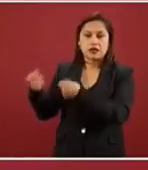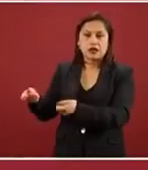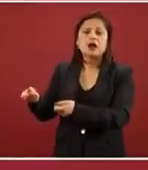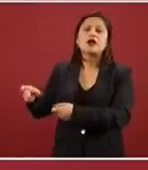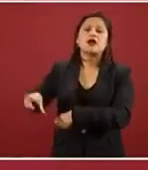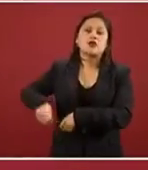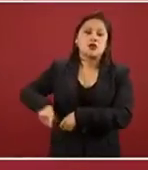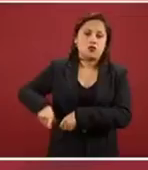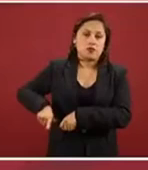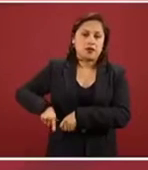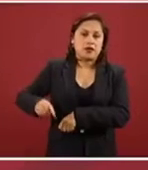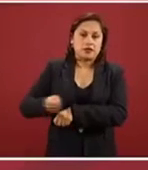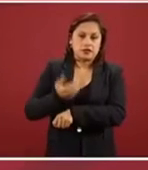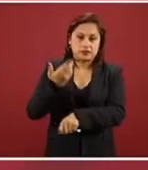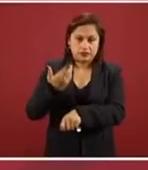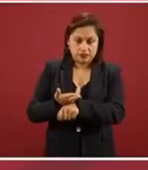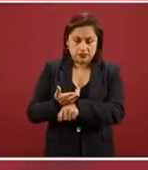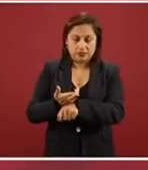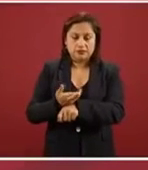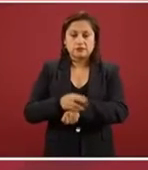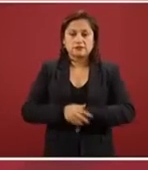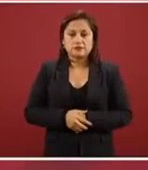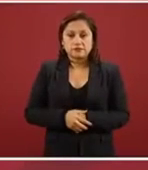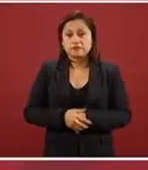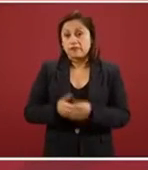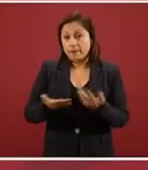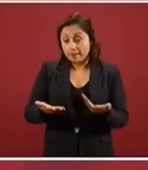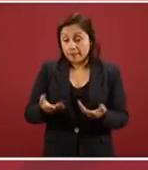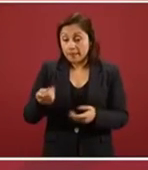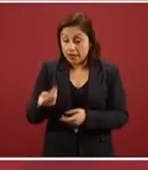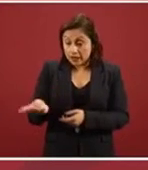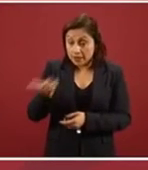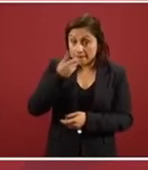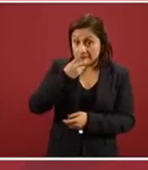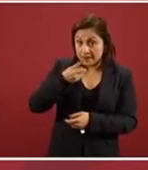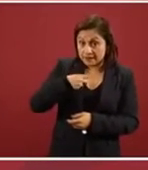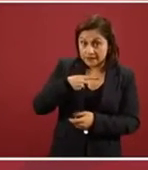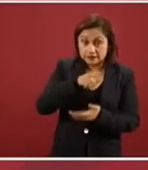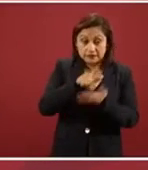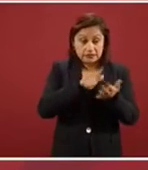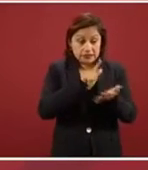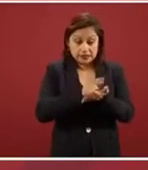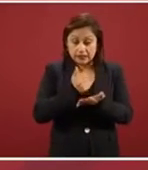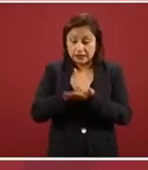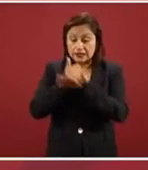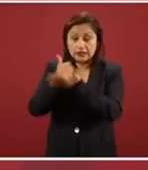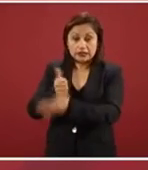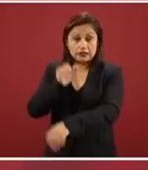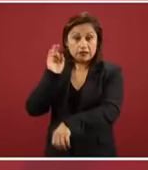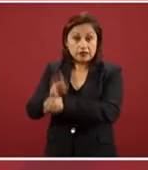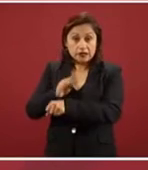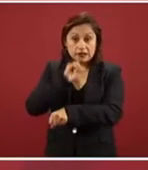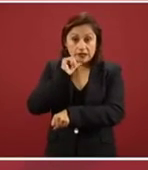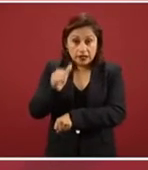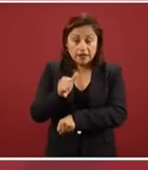pueden presentarse con la licenciada Olga Sánchez para que